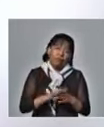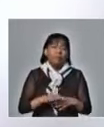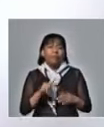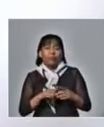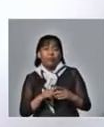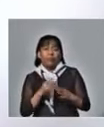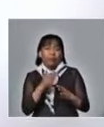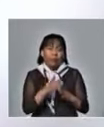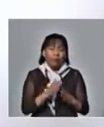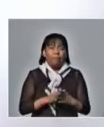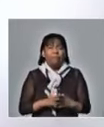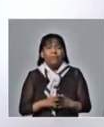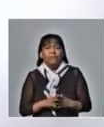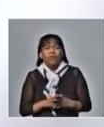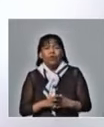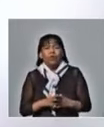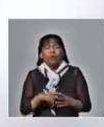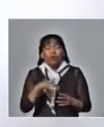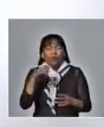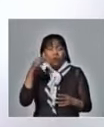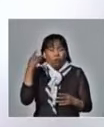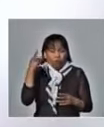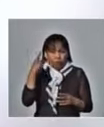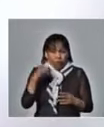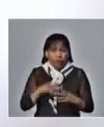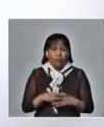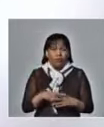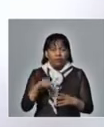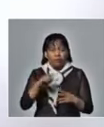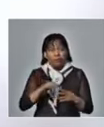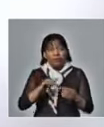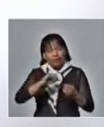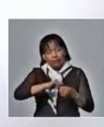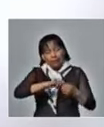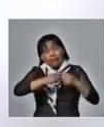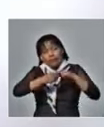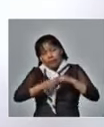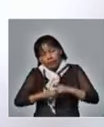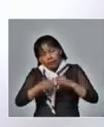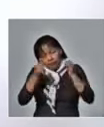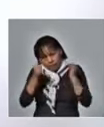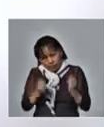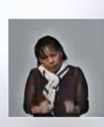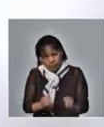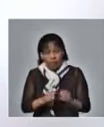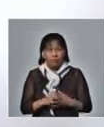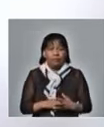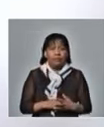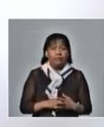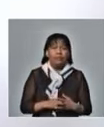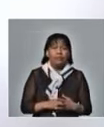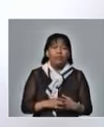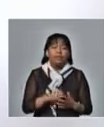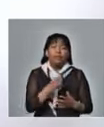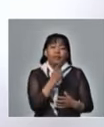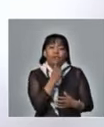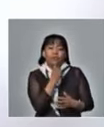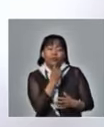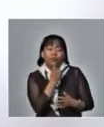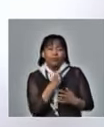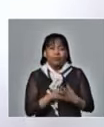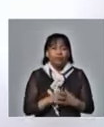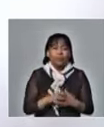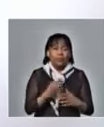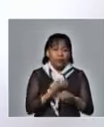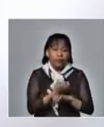de alto perfil poblanos para reestructurar la seguridad pública y las policías